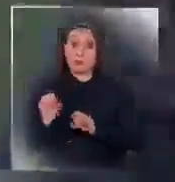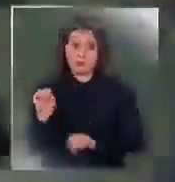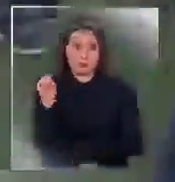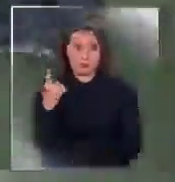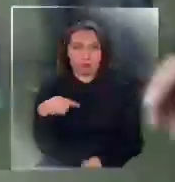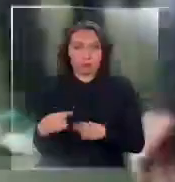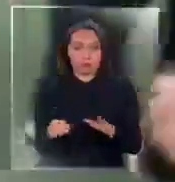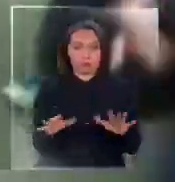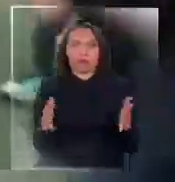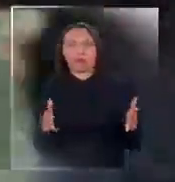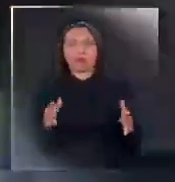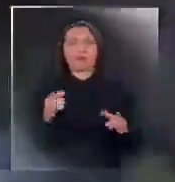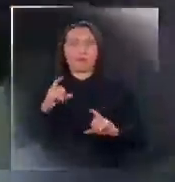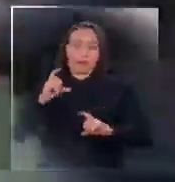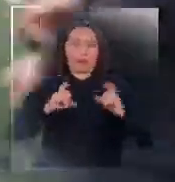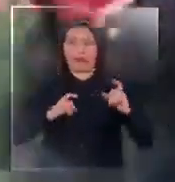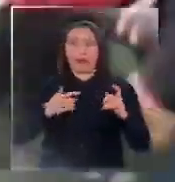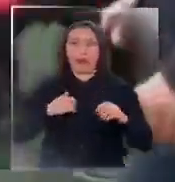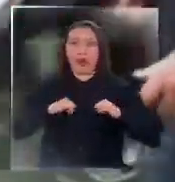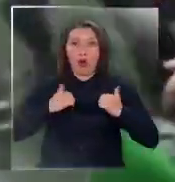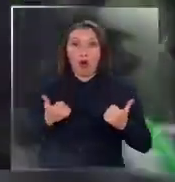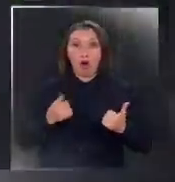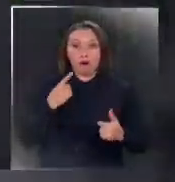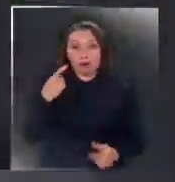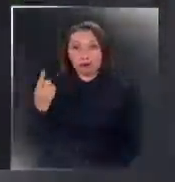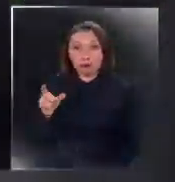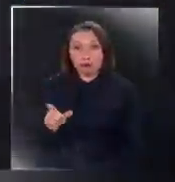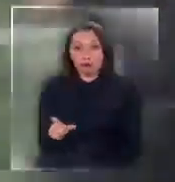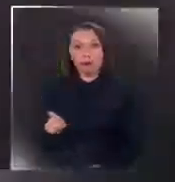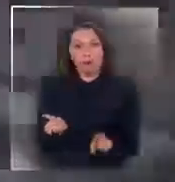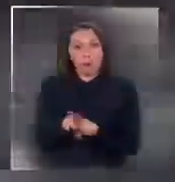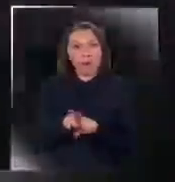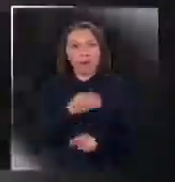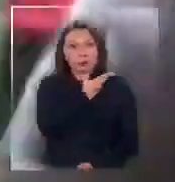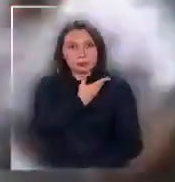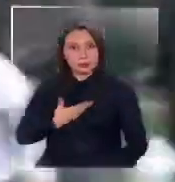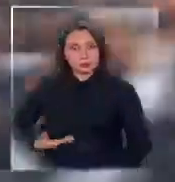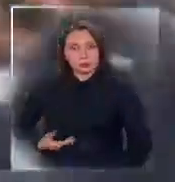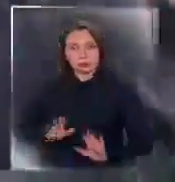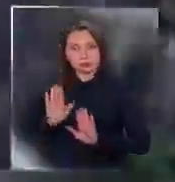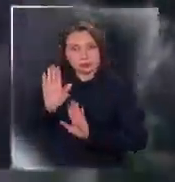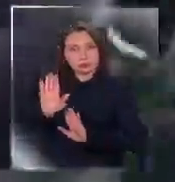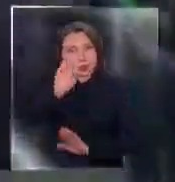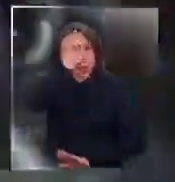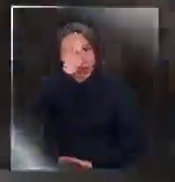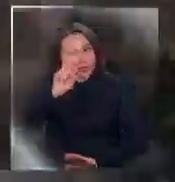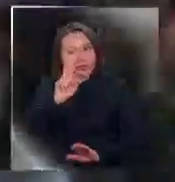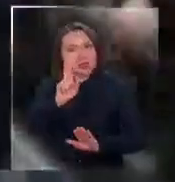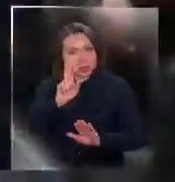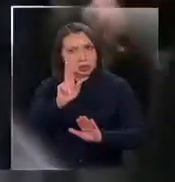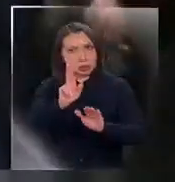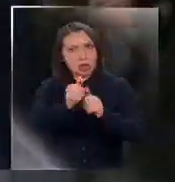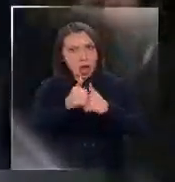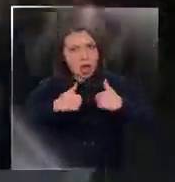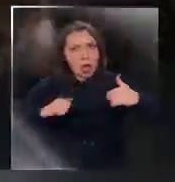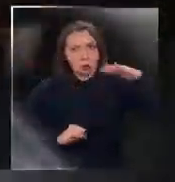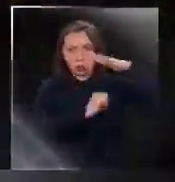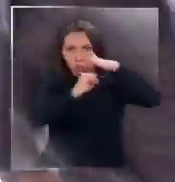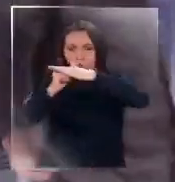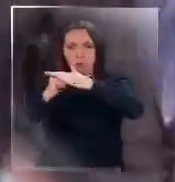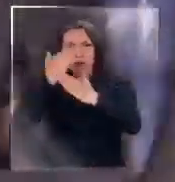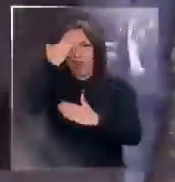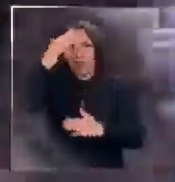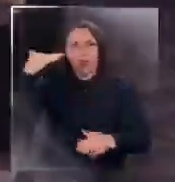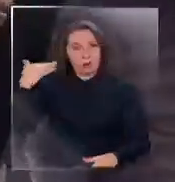que descolocaron al joven y con las que Macron quiso marcar un precedente de respeto hacia la autoridad en un día importante en